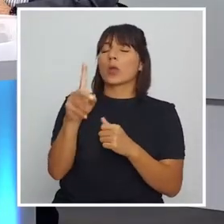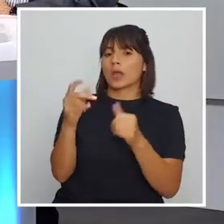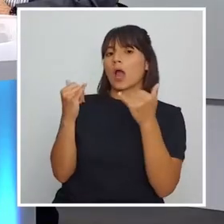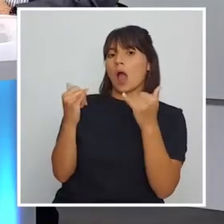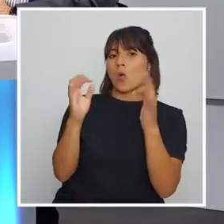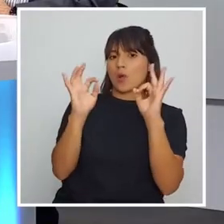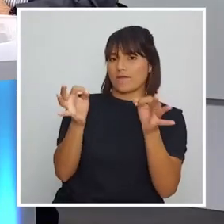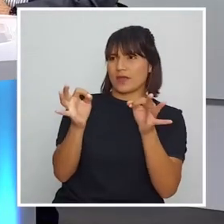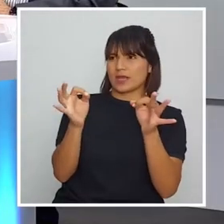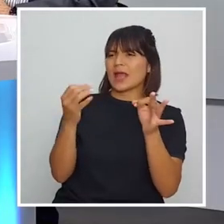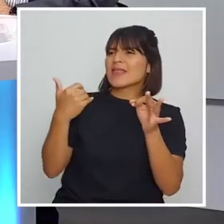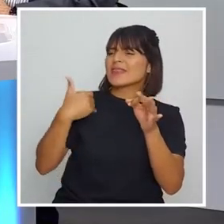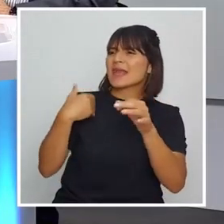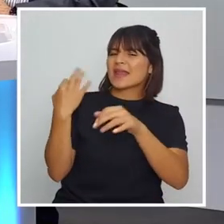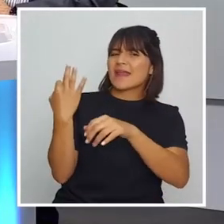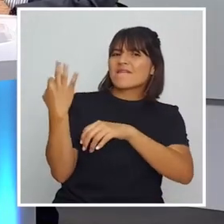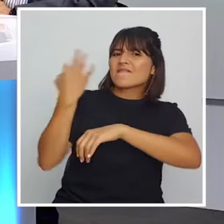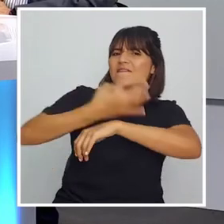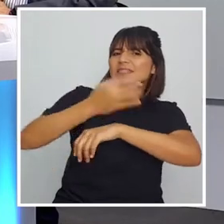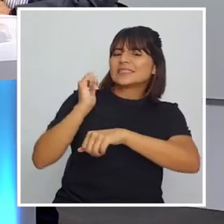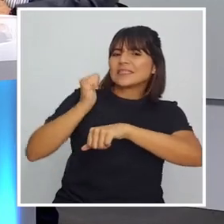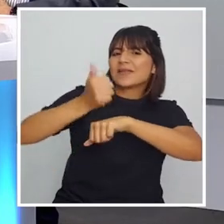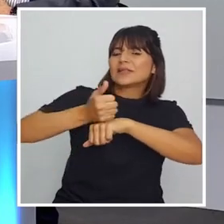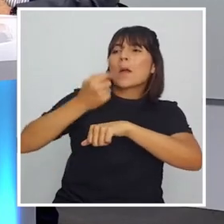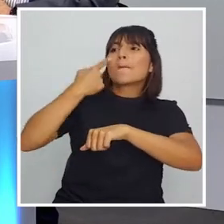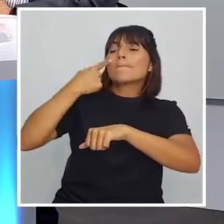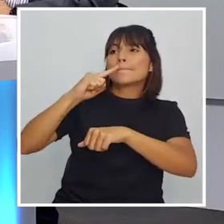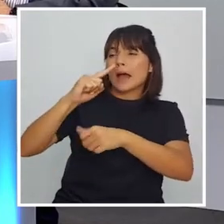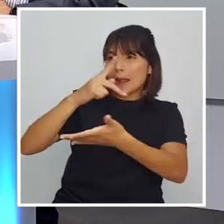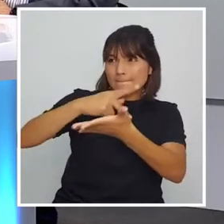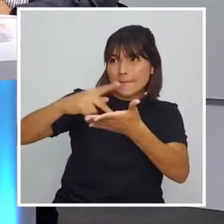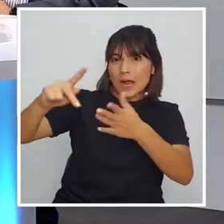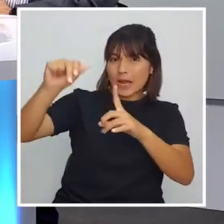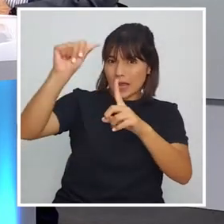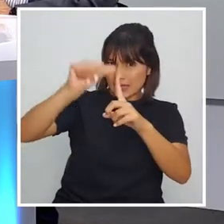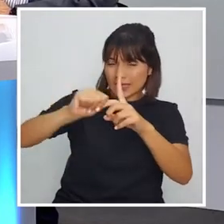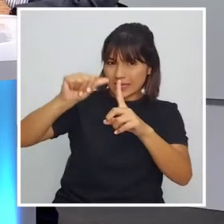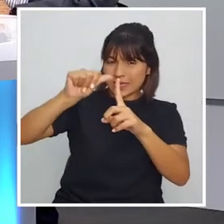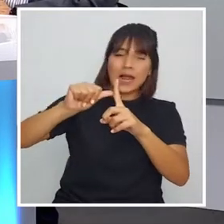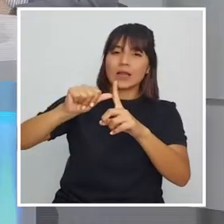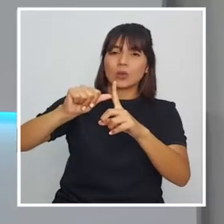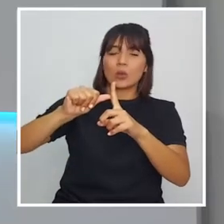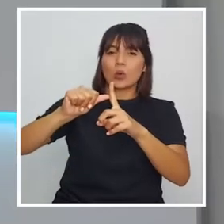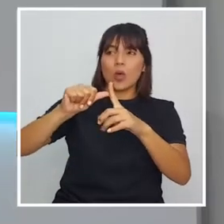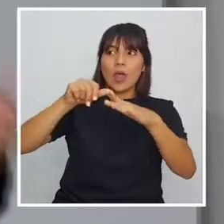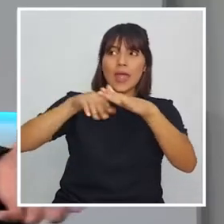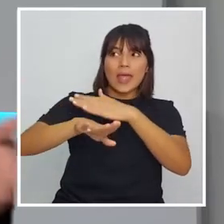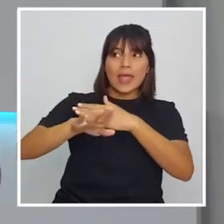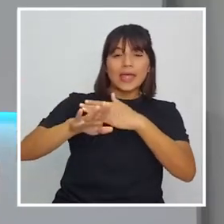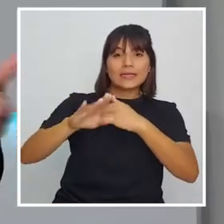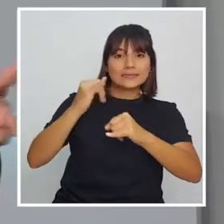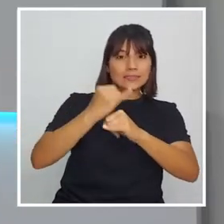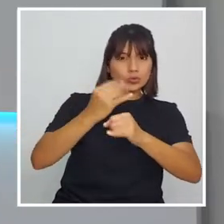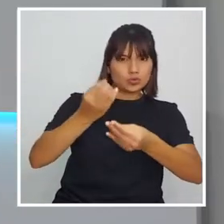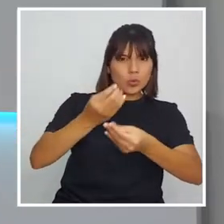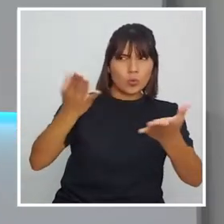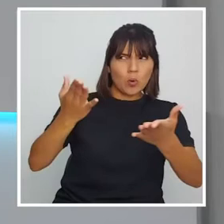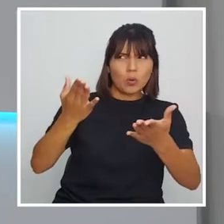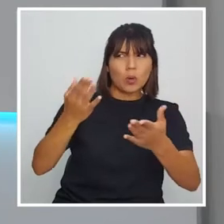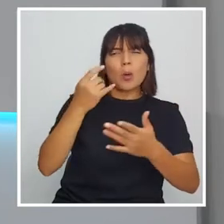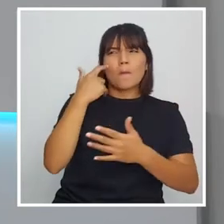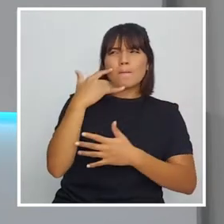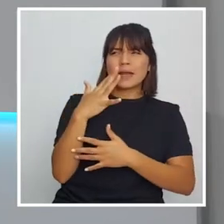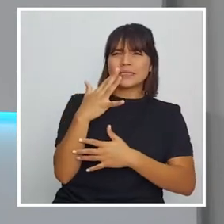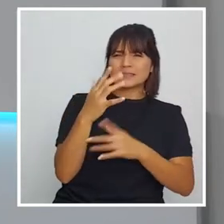fechas establecidas para que el aguinaldo se cancele. En el sector público, en teoría, ya desde el 6,